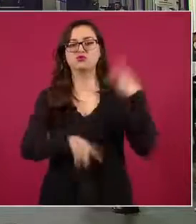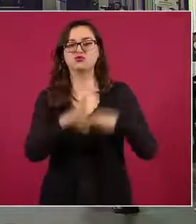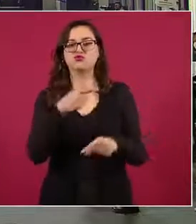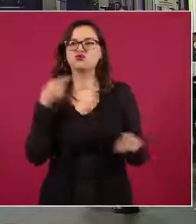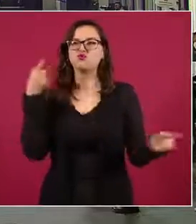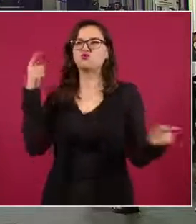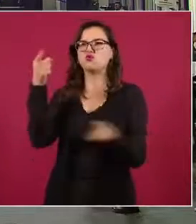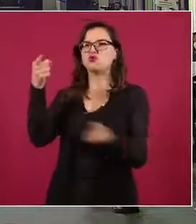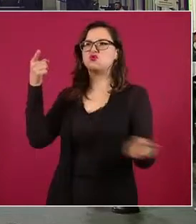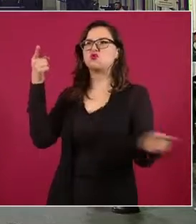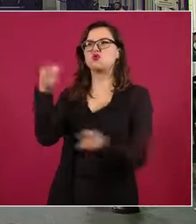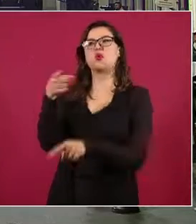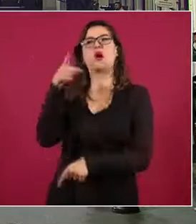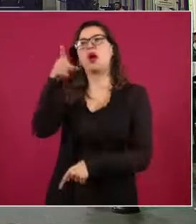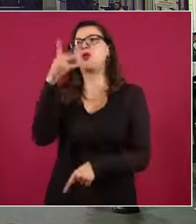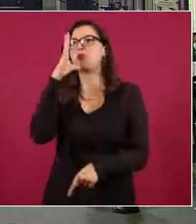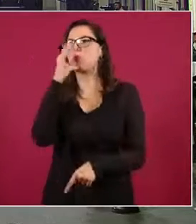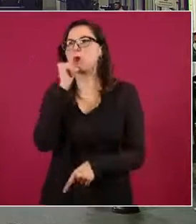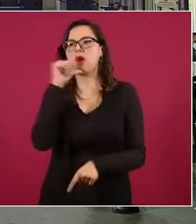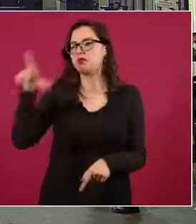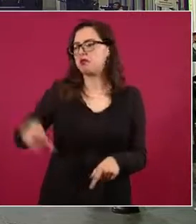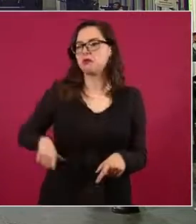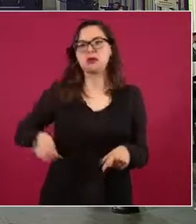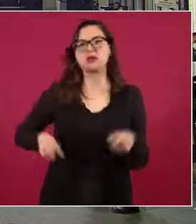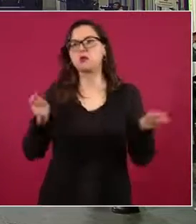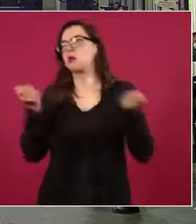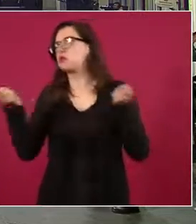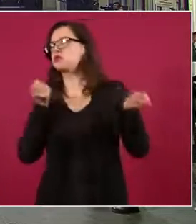Que puedan tener eso